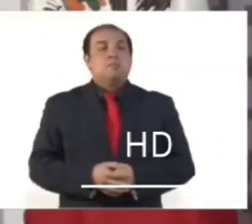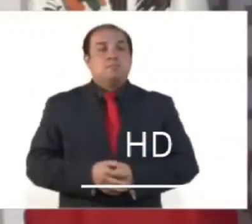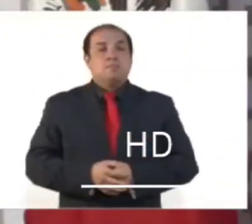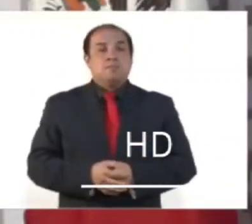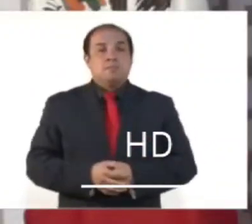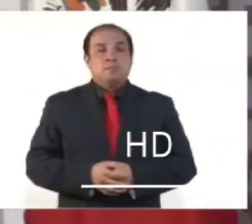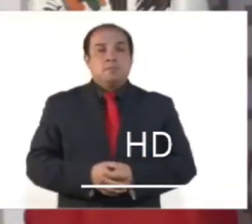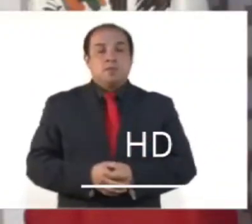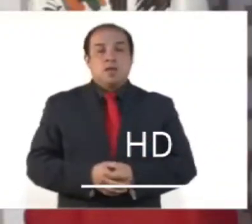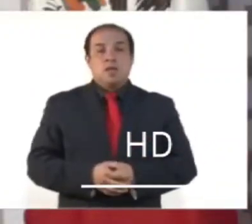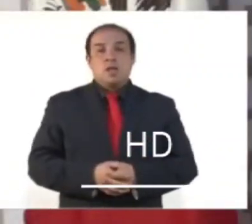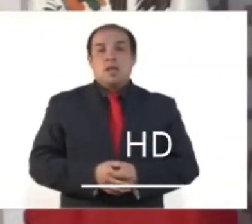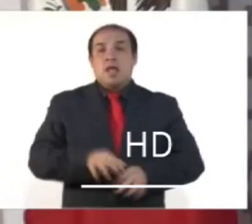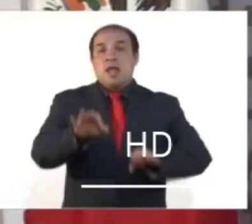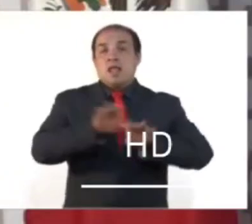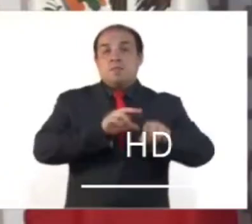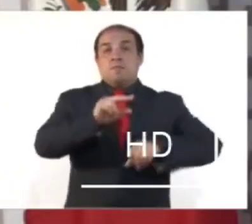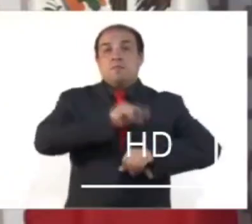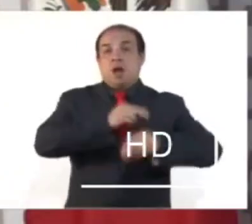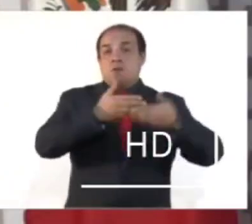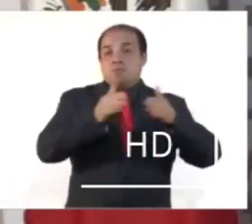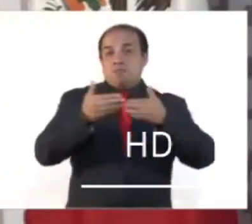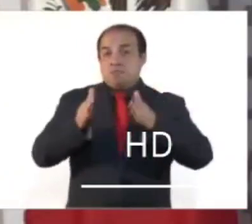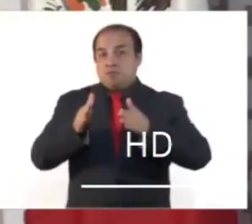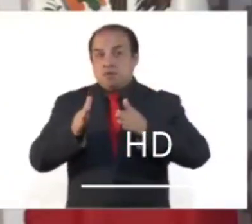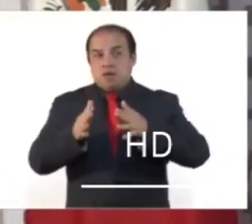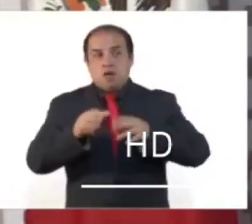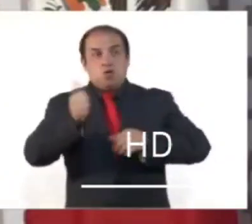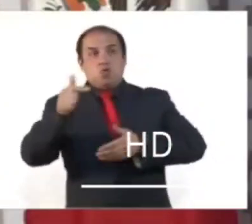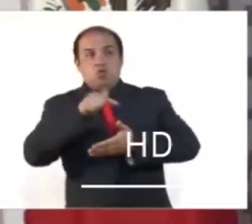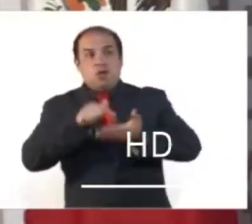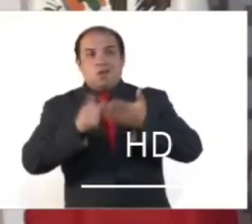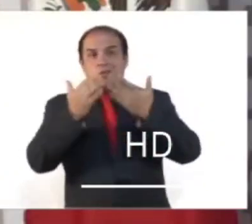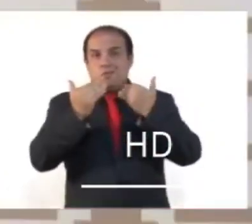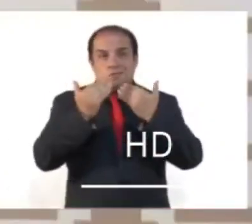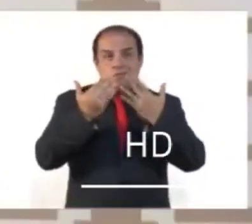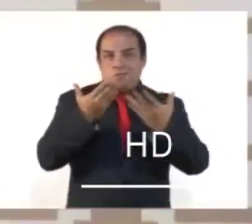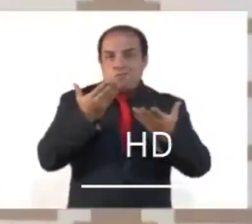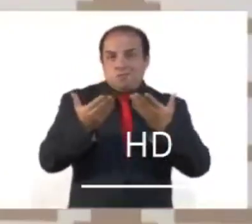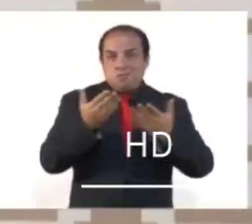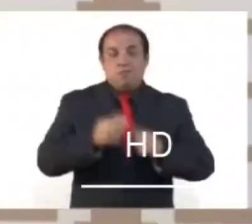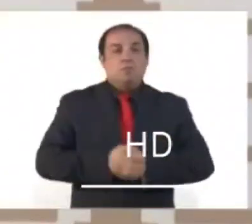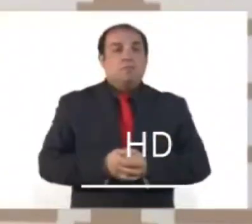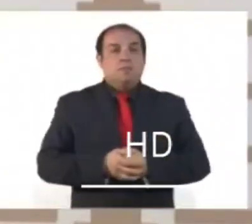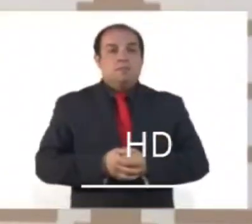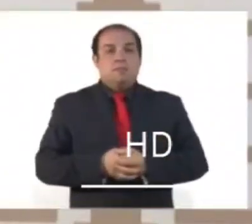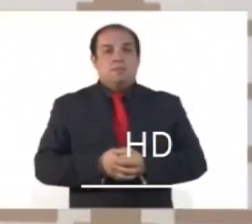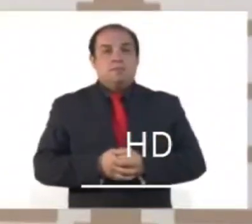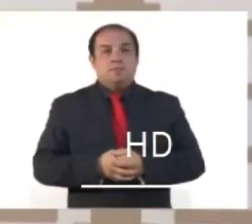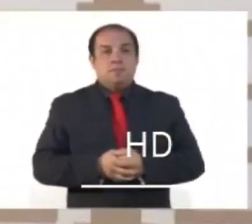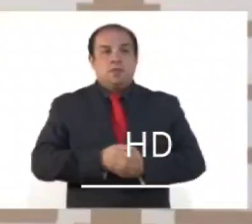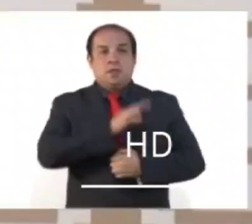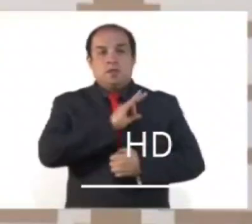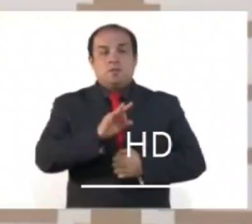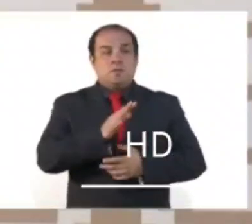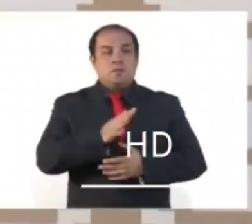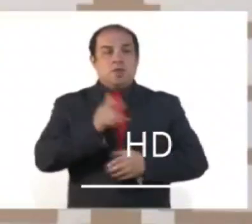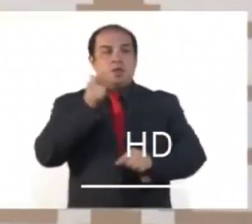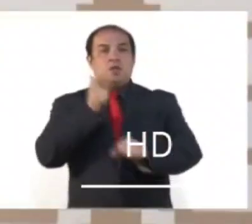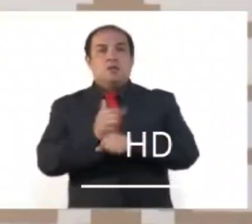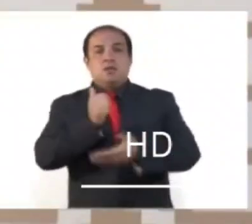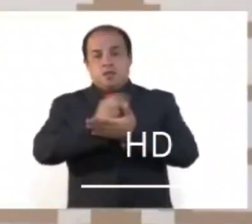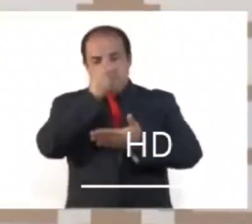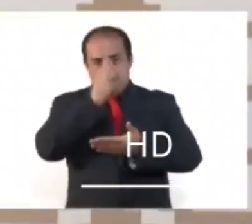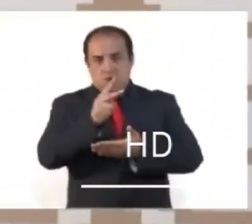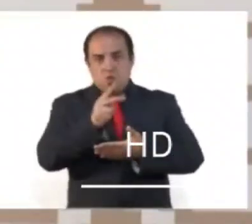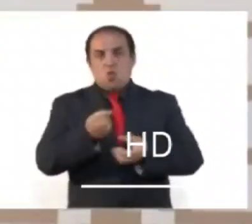empleos especializados, empleos que no se encuentran en cualquier otra parte del país y que sí los pueden ubicar en la Ciudad de México.